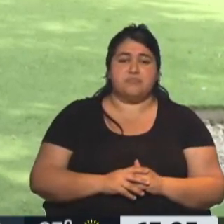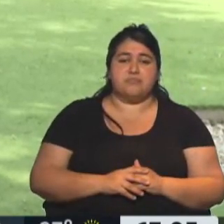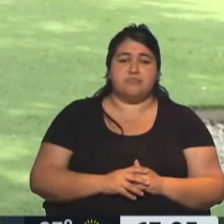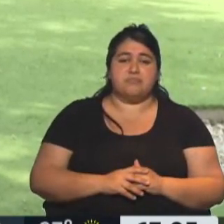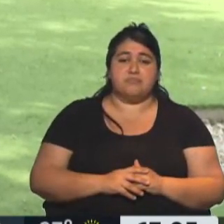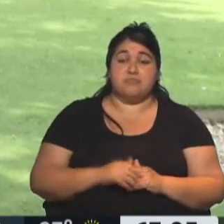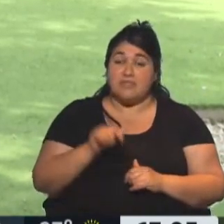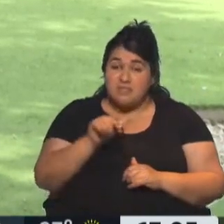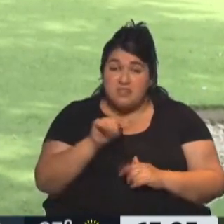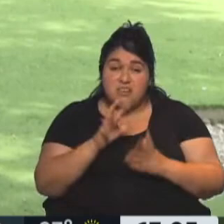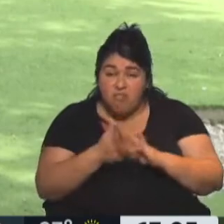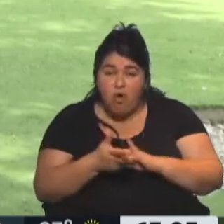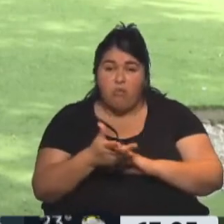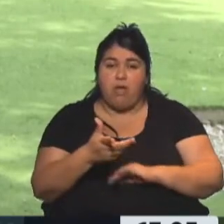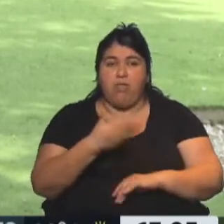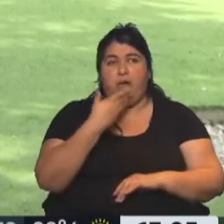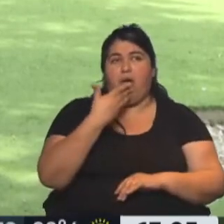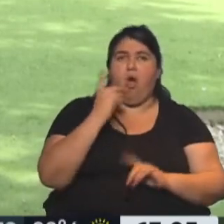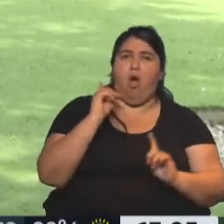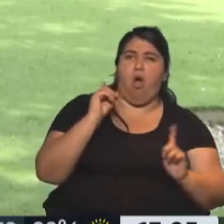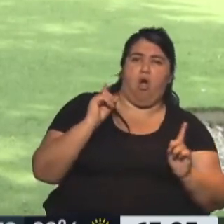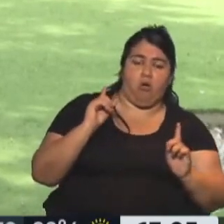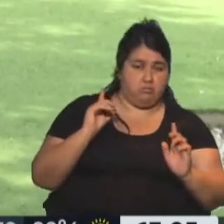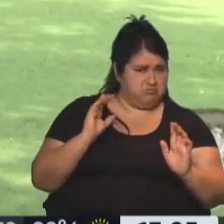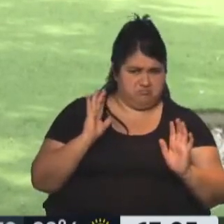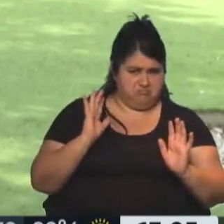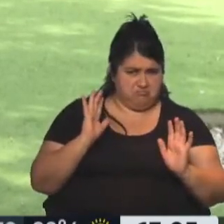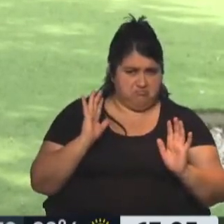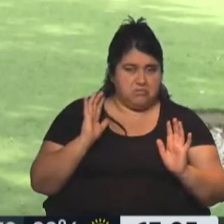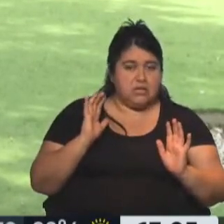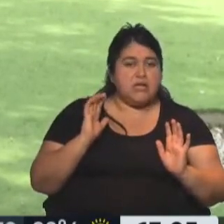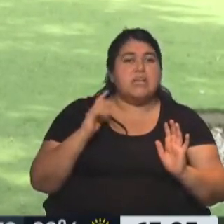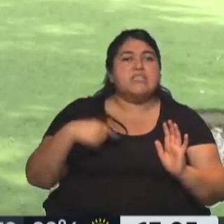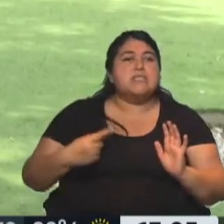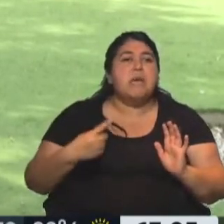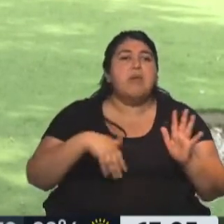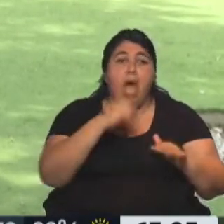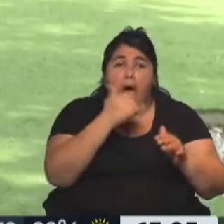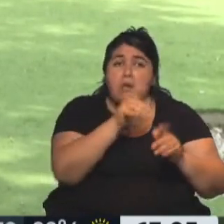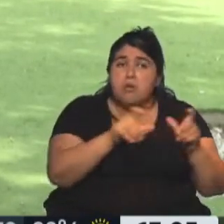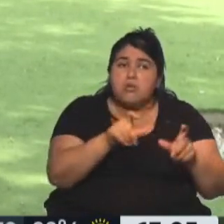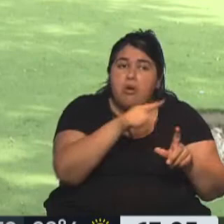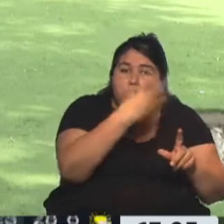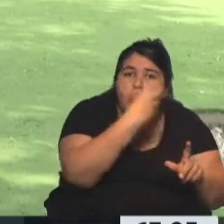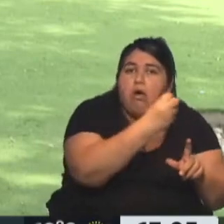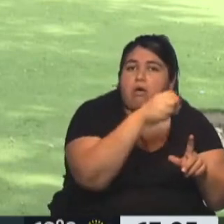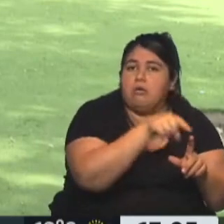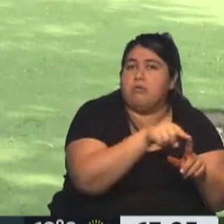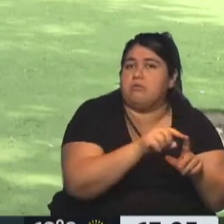a partir de esas formas de negacionismo. Siempre existió. Y siempre tuvo su público. Entonces, que hay